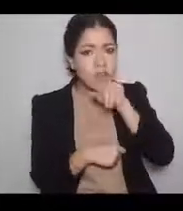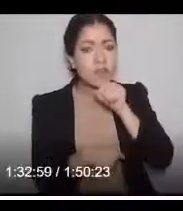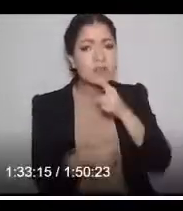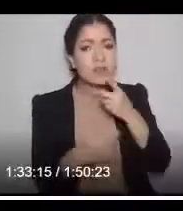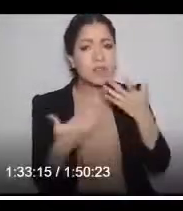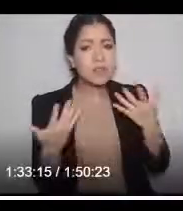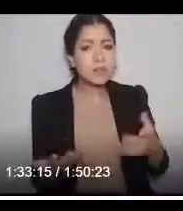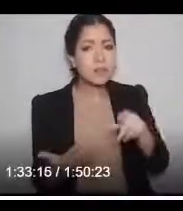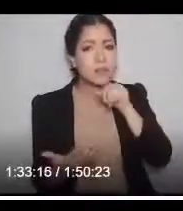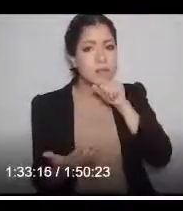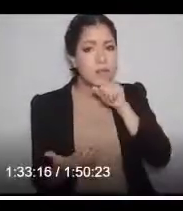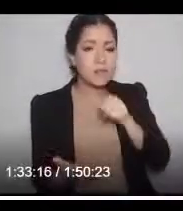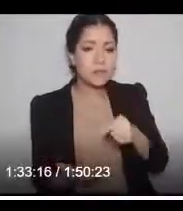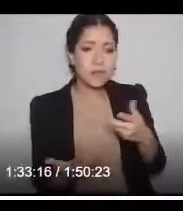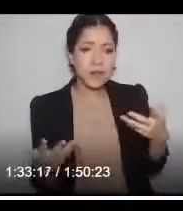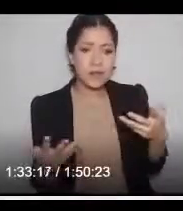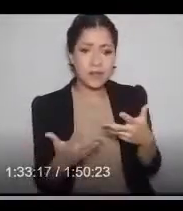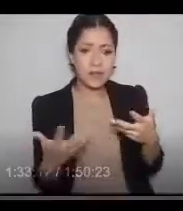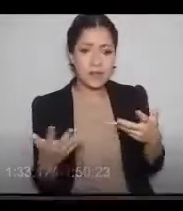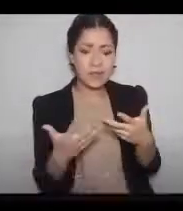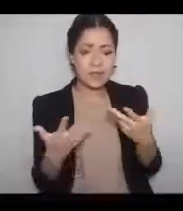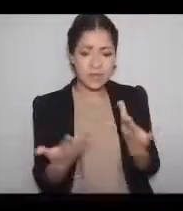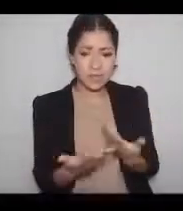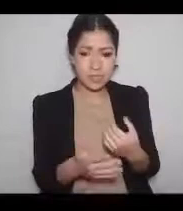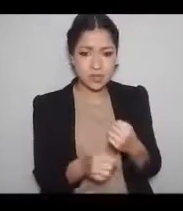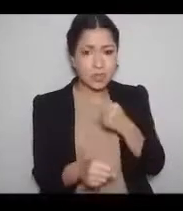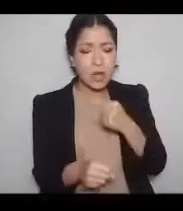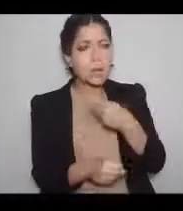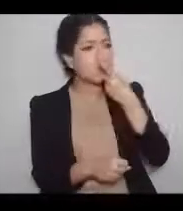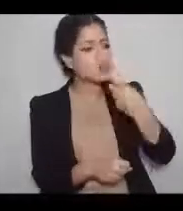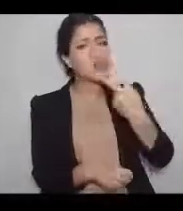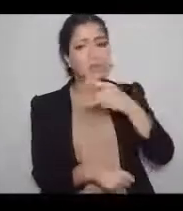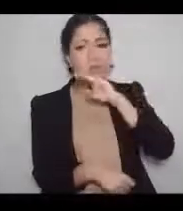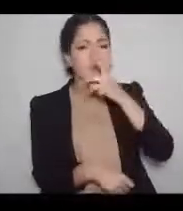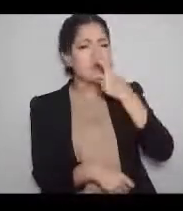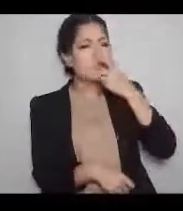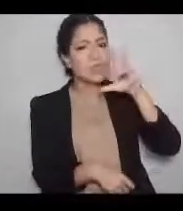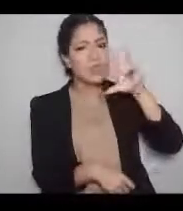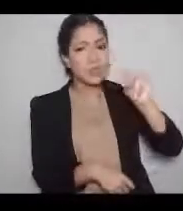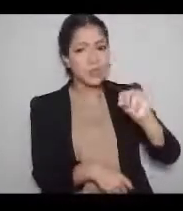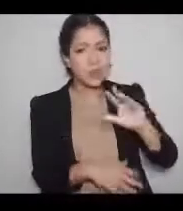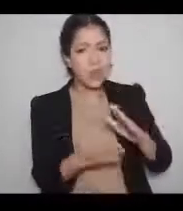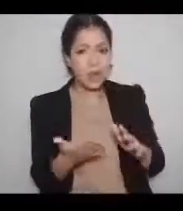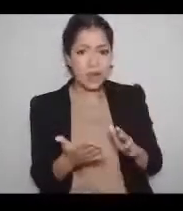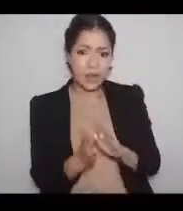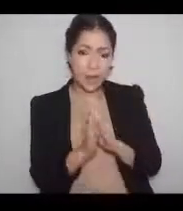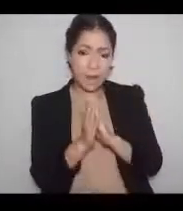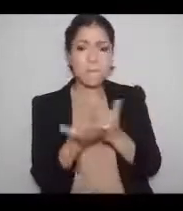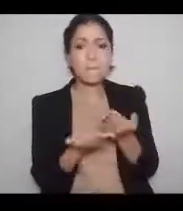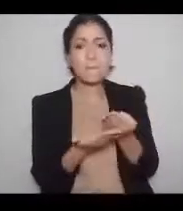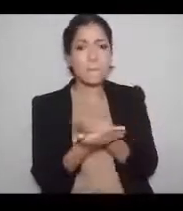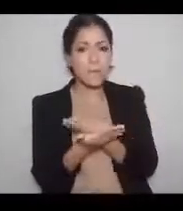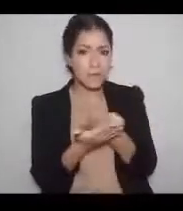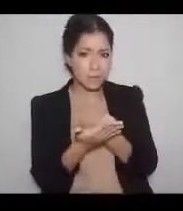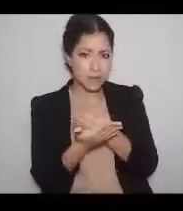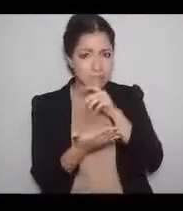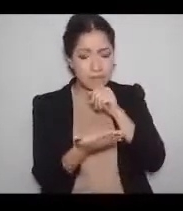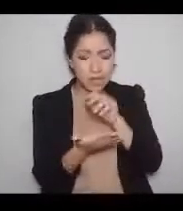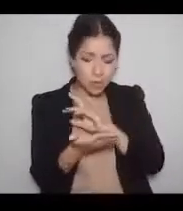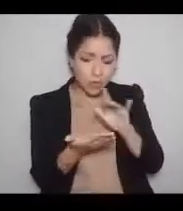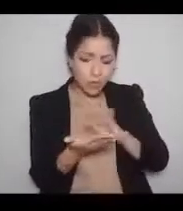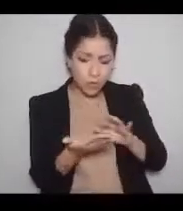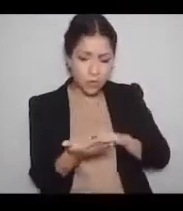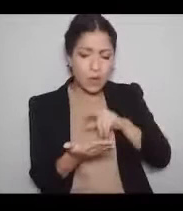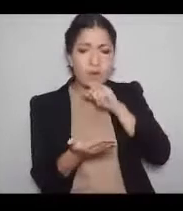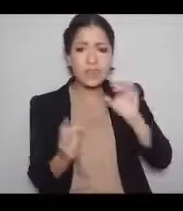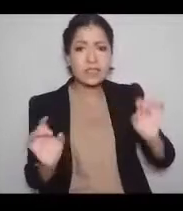que se arrepintiera. Eso le llamaban la prueba de las lágrimas. Si la acusada lloraba, significaba que se arrepentía y la podían perdonar. La madre de